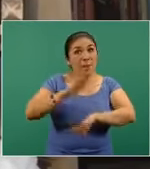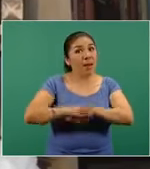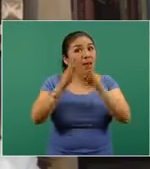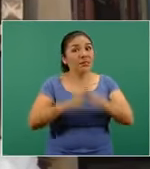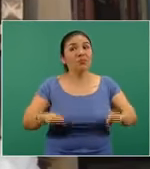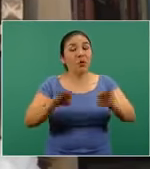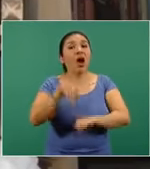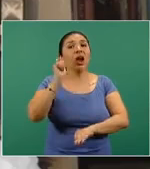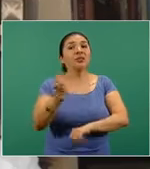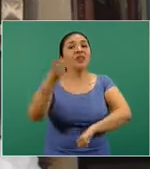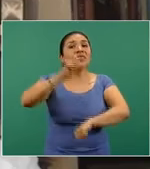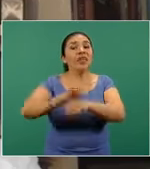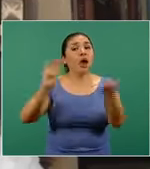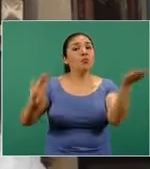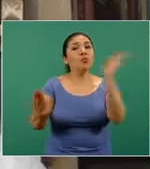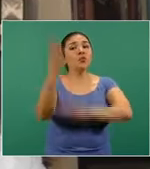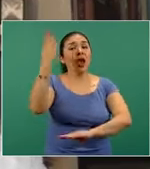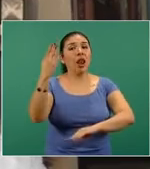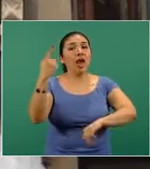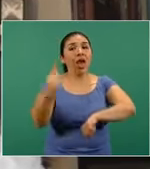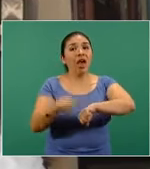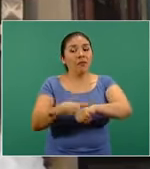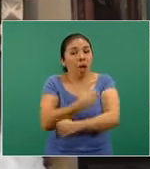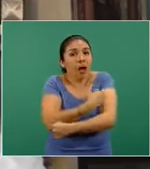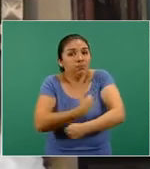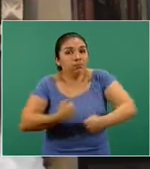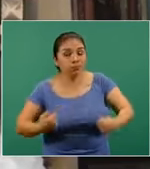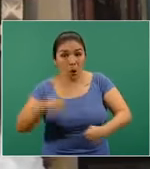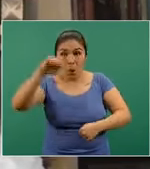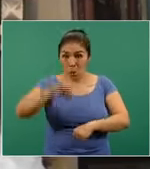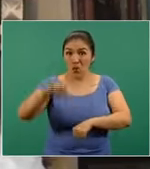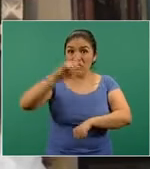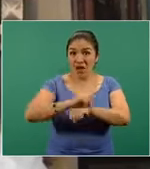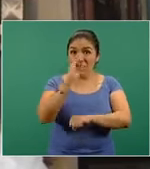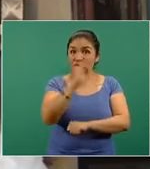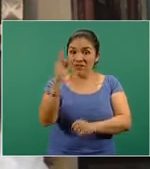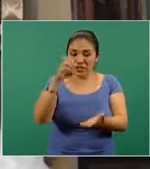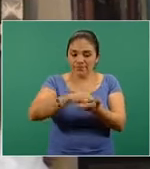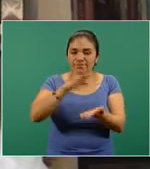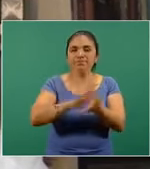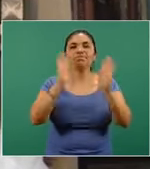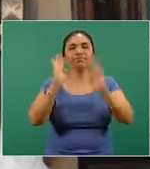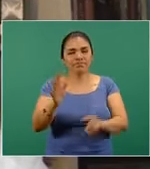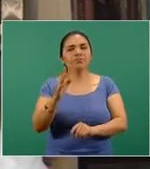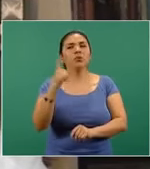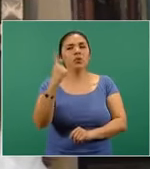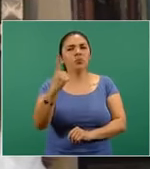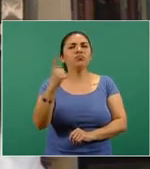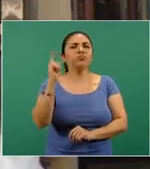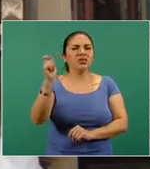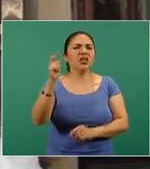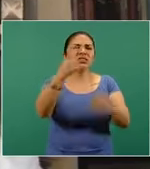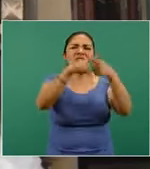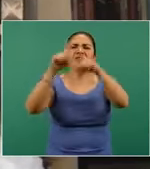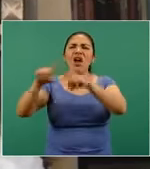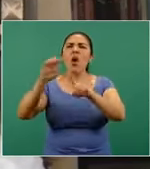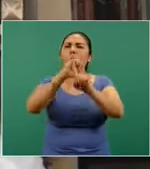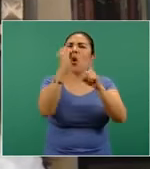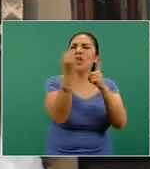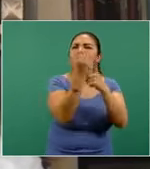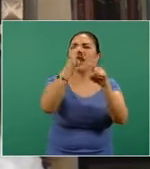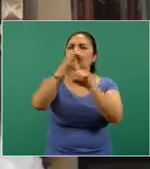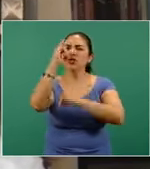es el Día Mundial de la Obesidad. Esta es una fecha que fue identificada por una serie de organizaciones